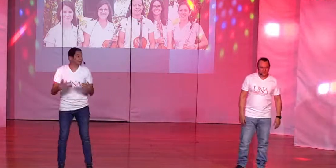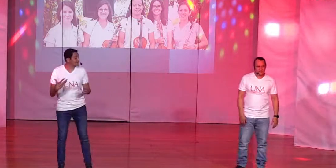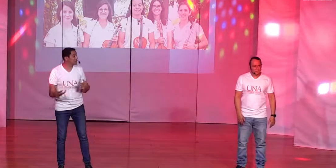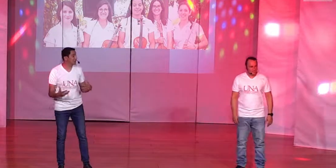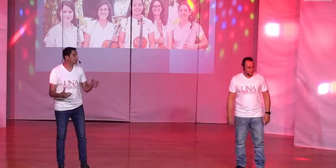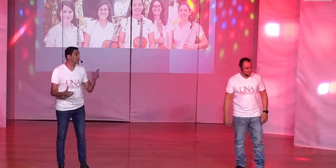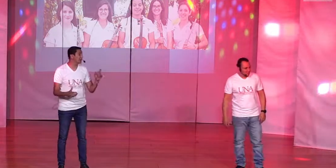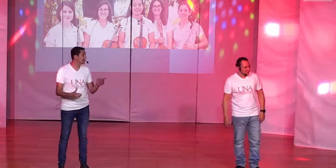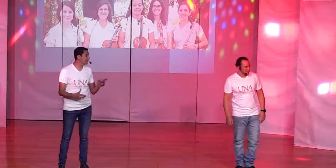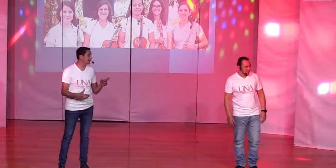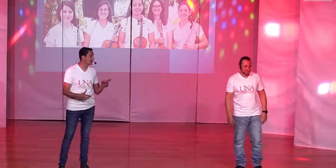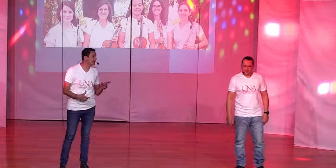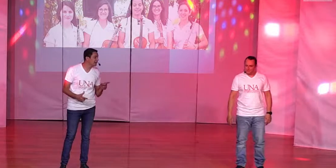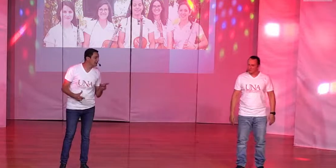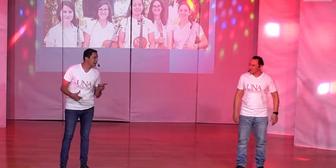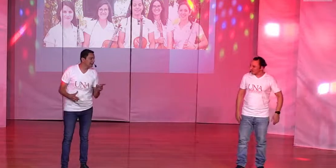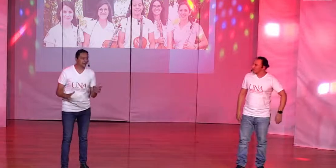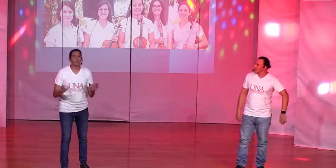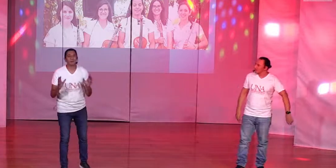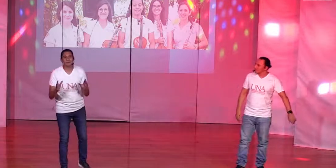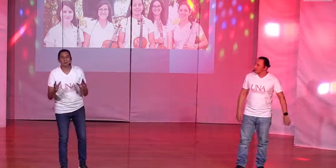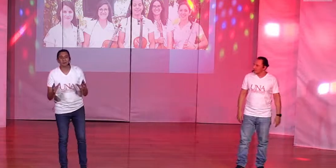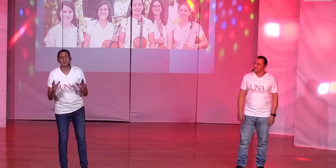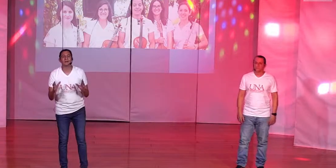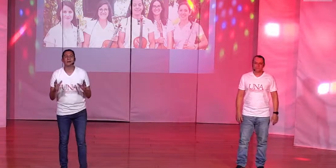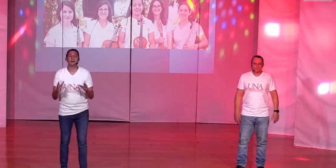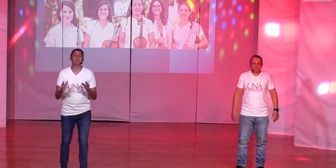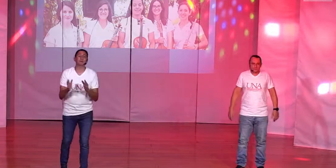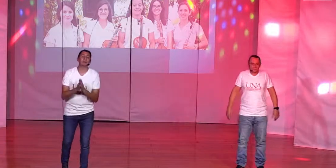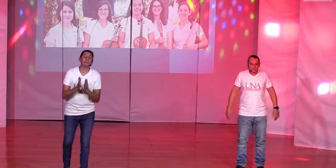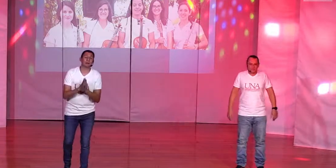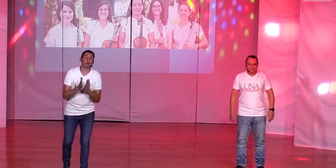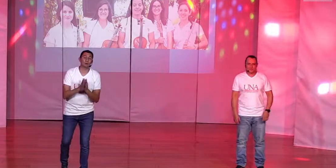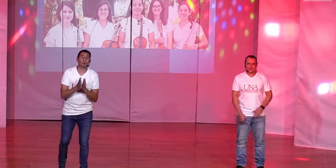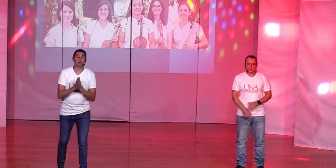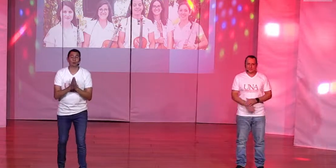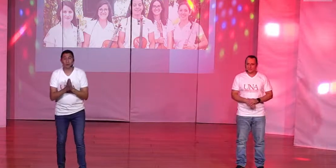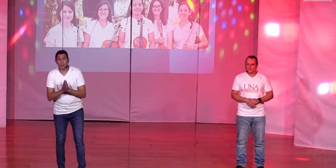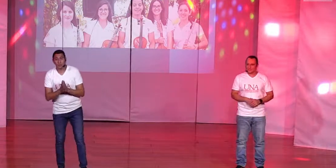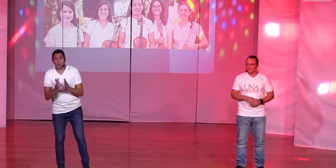muy participativos en el chat, ¿verdad? Y eso es buenísimo. Muchísimas gracias